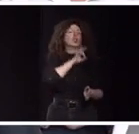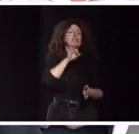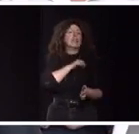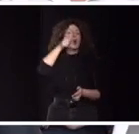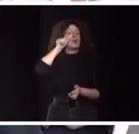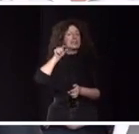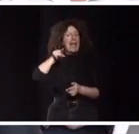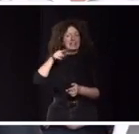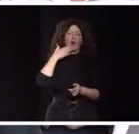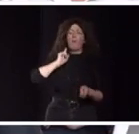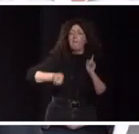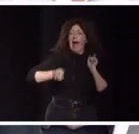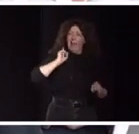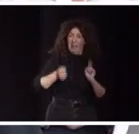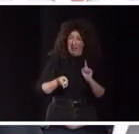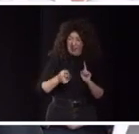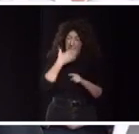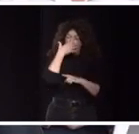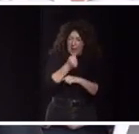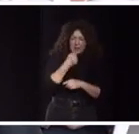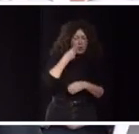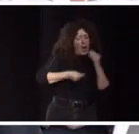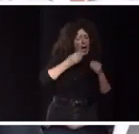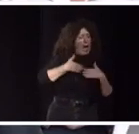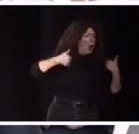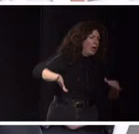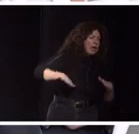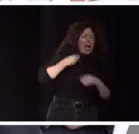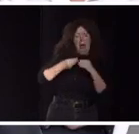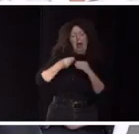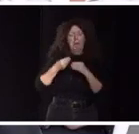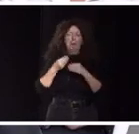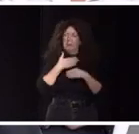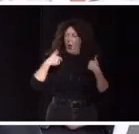Sánchez, en el que el PSOE haga y deshaga a su antojo.